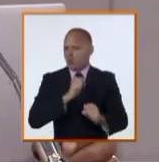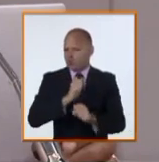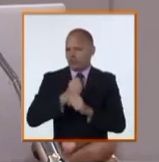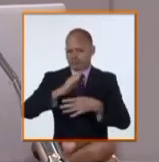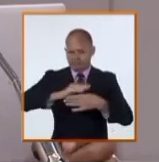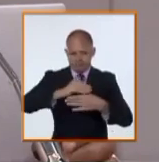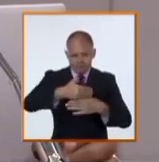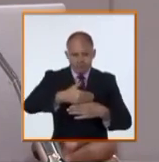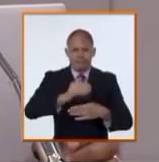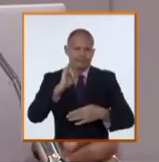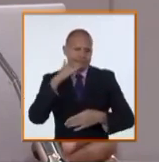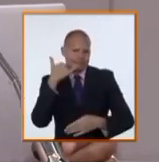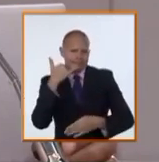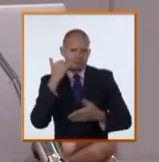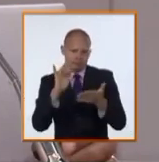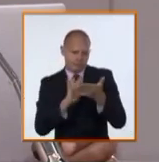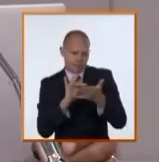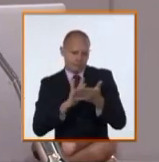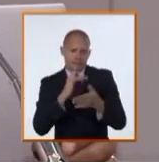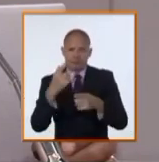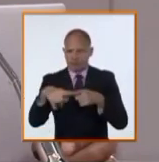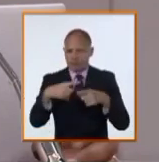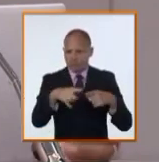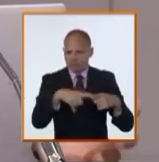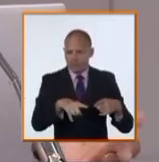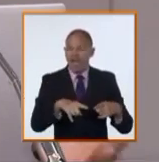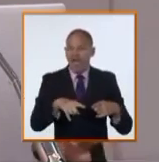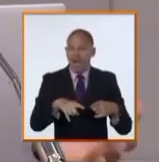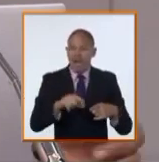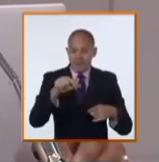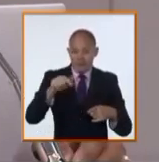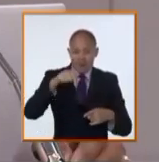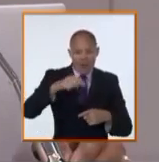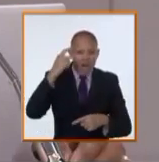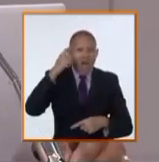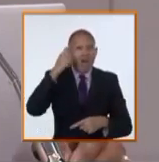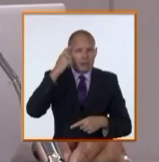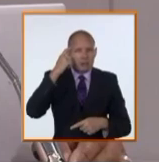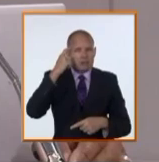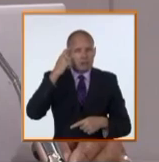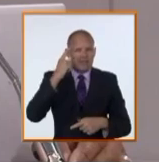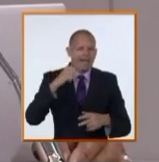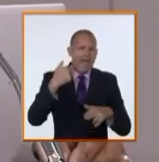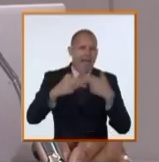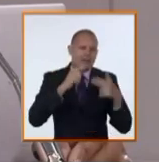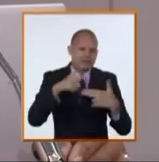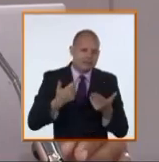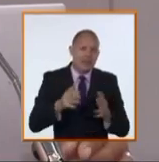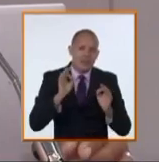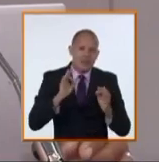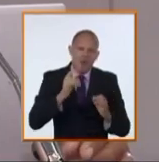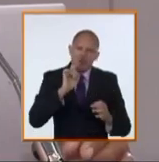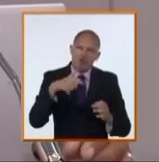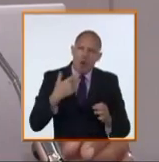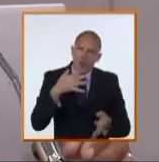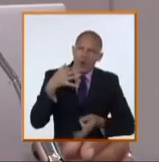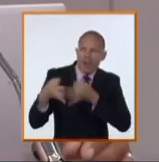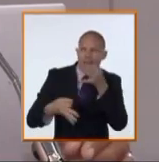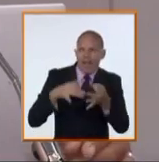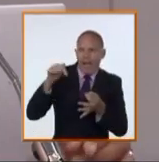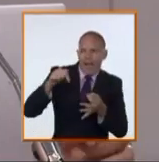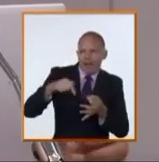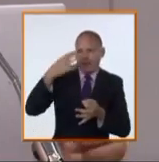Y entonces también tener una transformación digital en la manera de gestionar los destinos Entonces